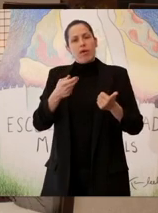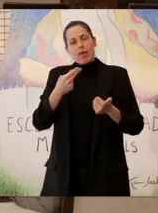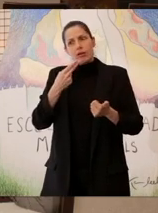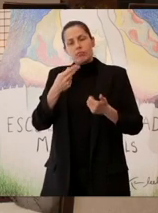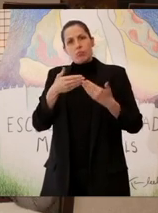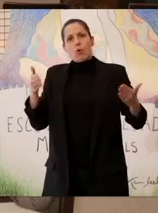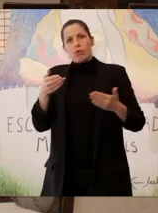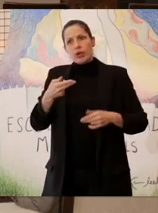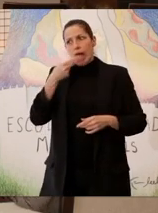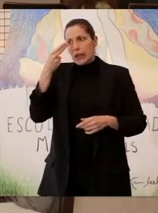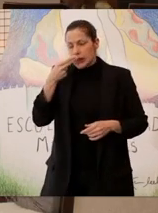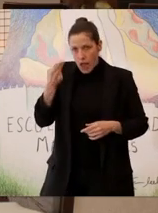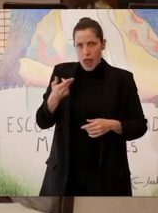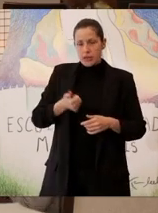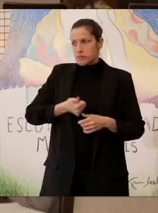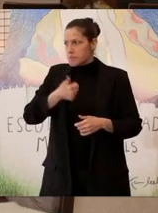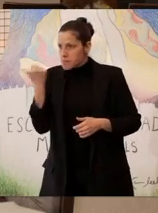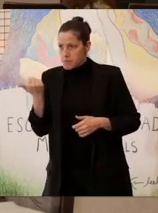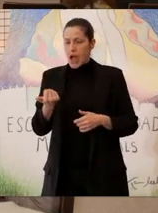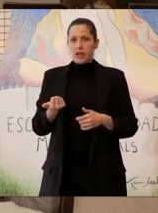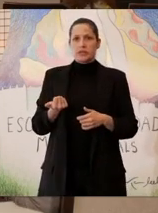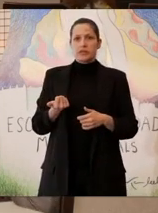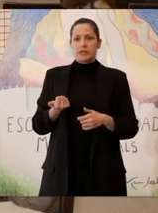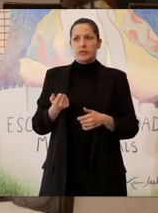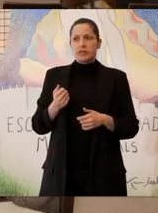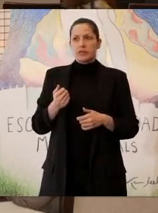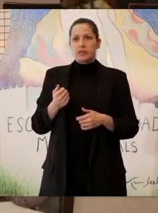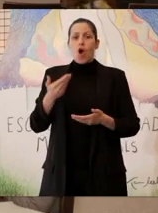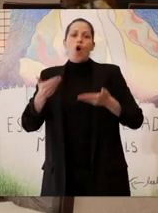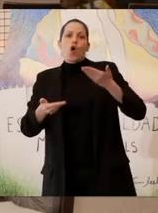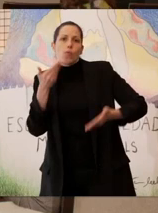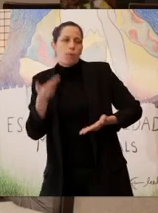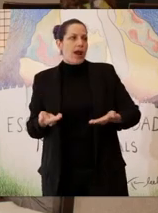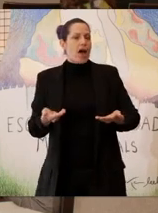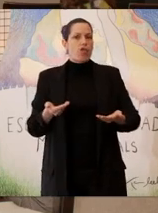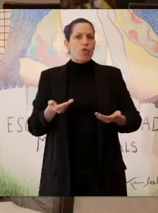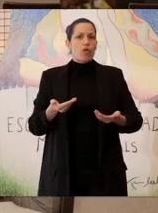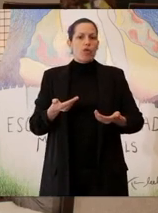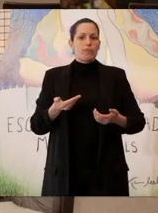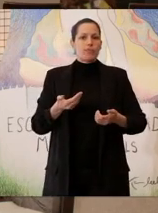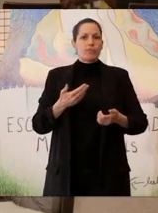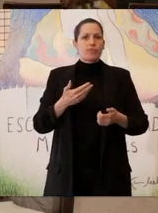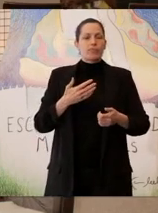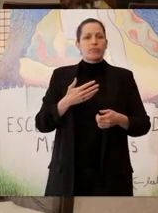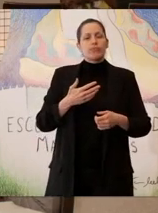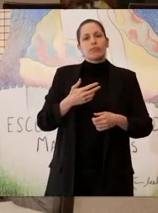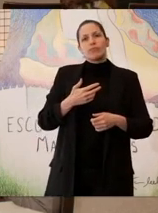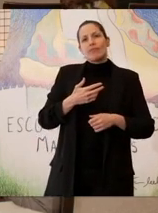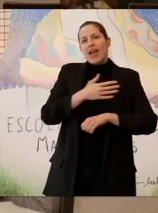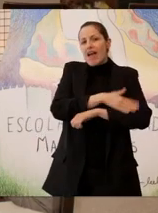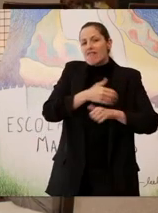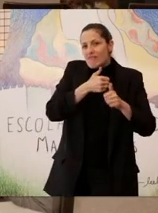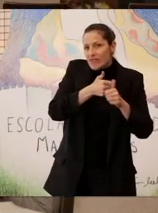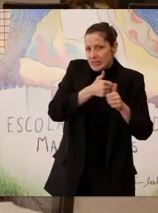Otros colectivos como es el de mujeres juezas y mujeres fiscales, que es un placer tenerlas a ustedes aquí, se incorporaron con